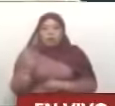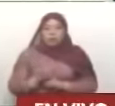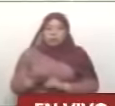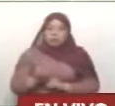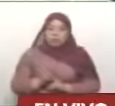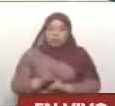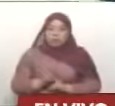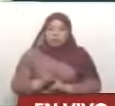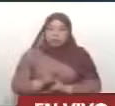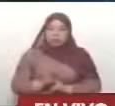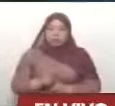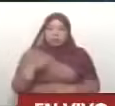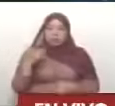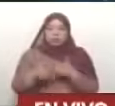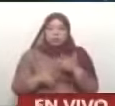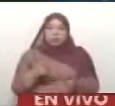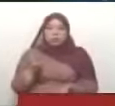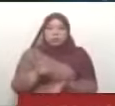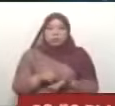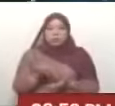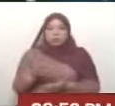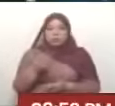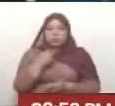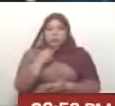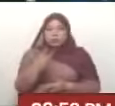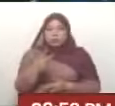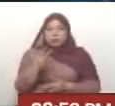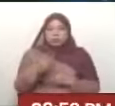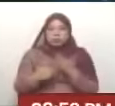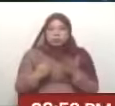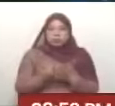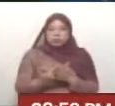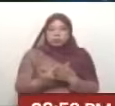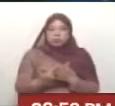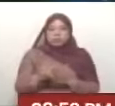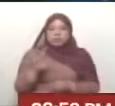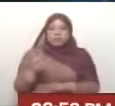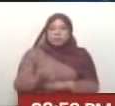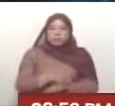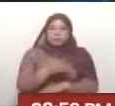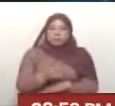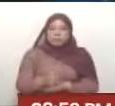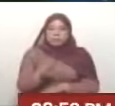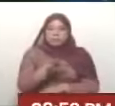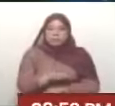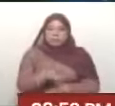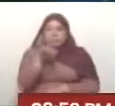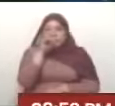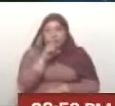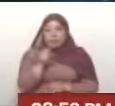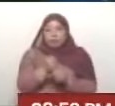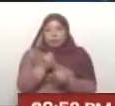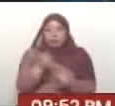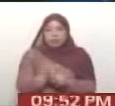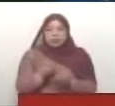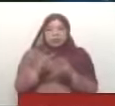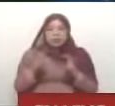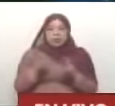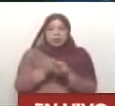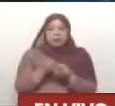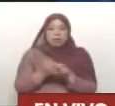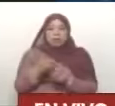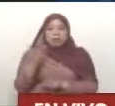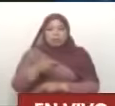Venezuela, y la seguridad. Pero el primer vértice, que usted desde el principio, hace un año cuando viene trabajando este tema,